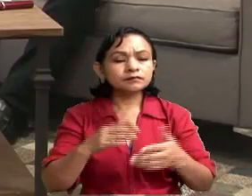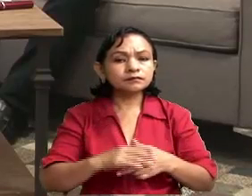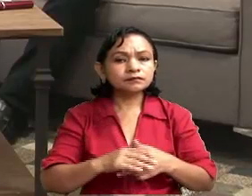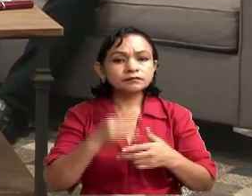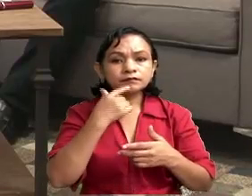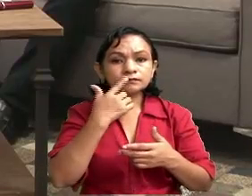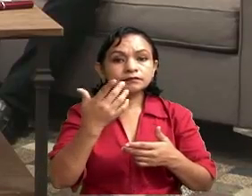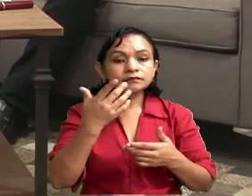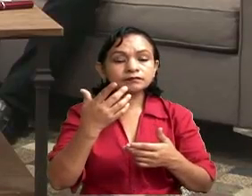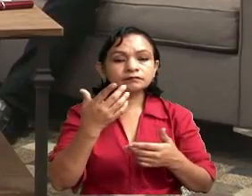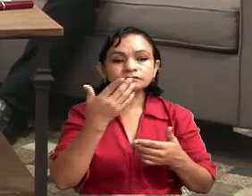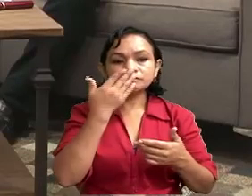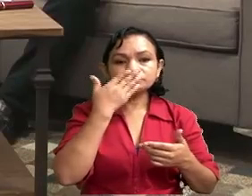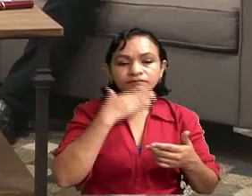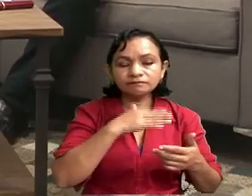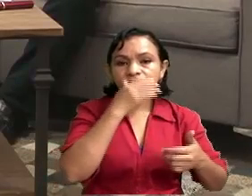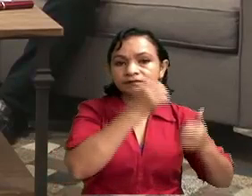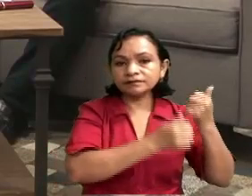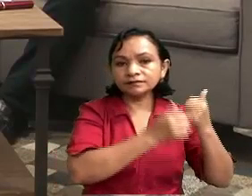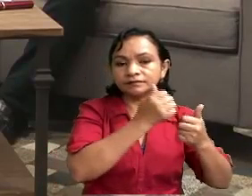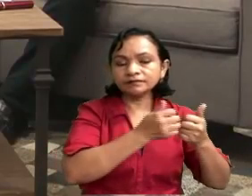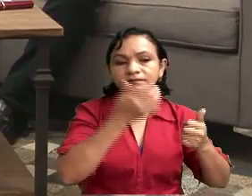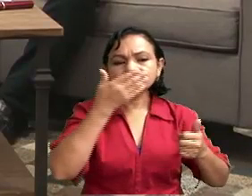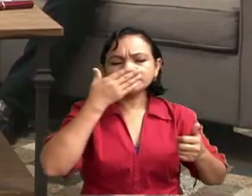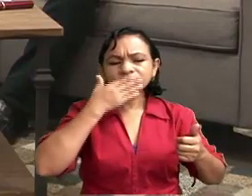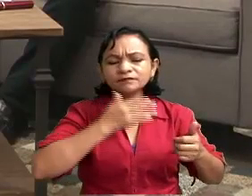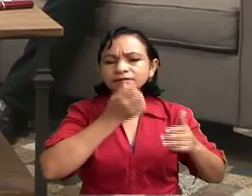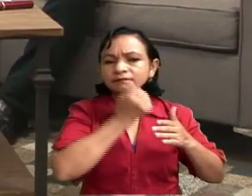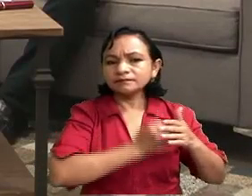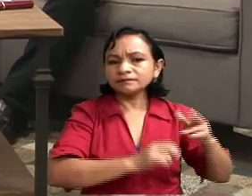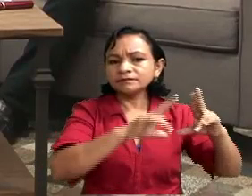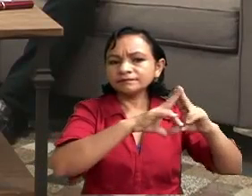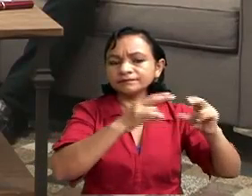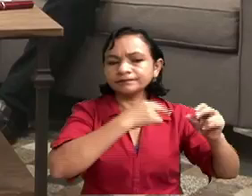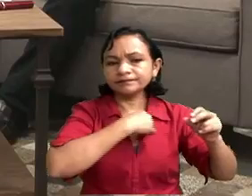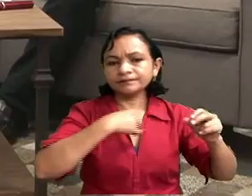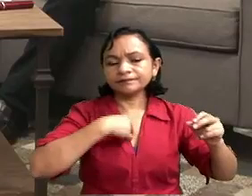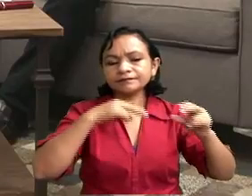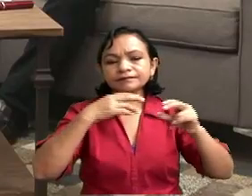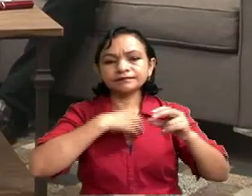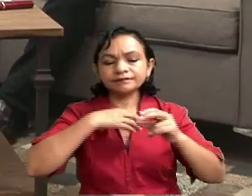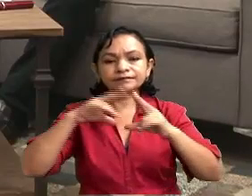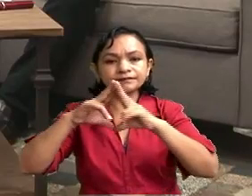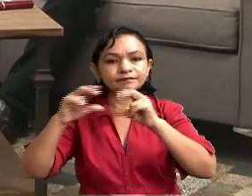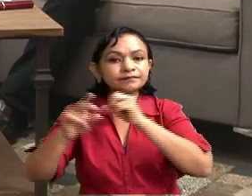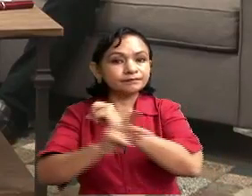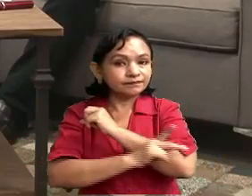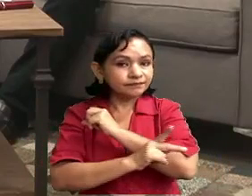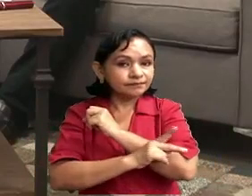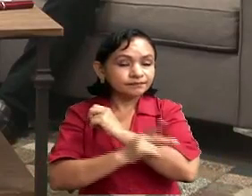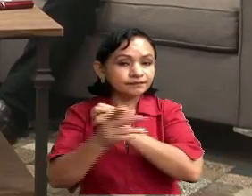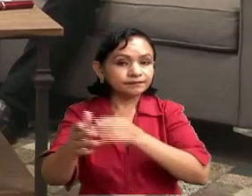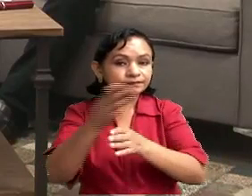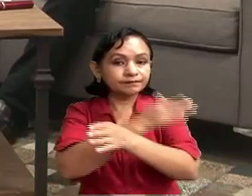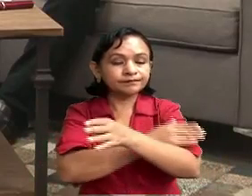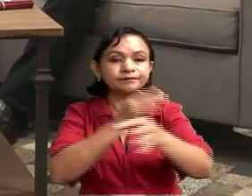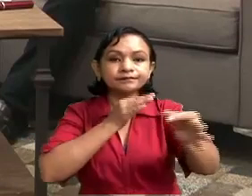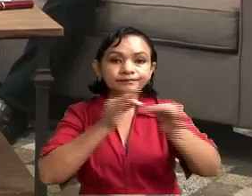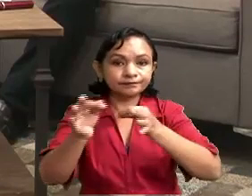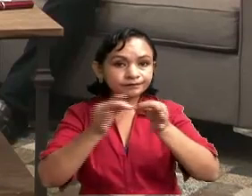ese efecto dañino que malos hijos de Nicaragua le provocaron a nuestro país. Porque como te lo expliqué al